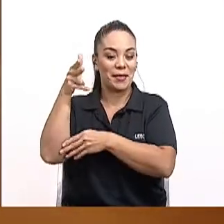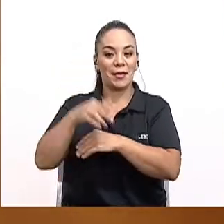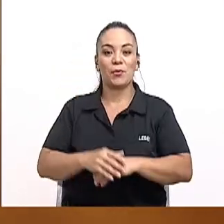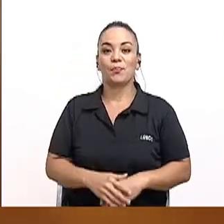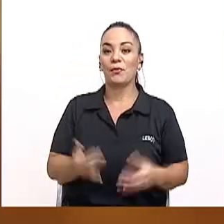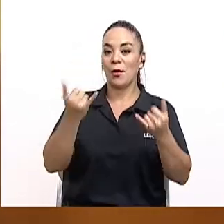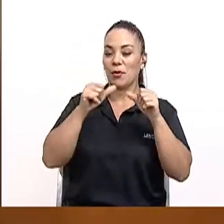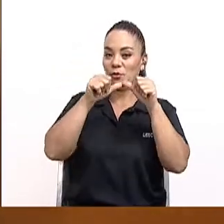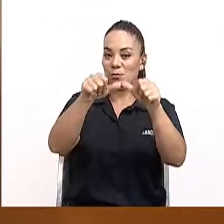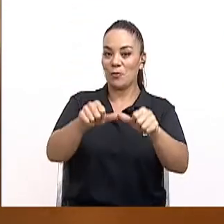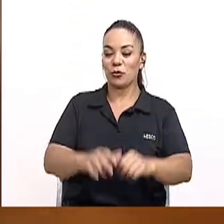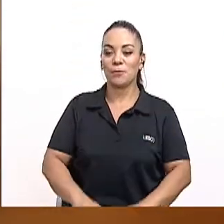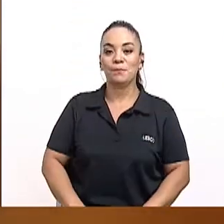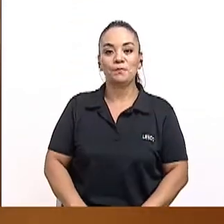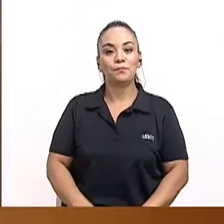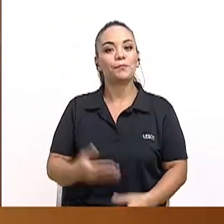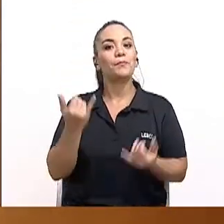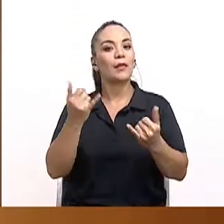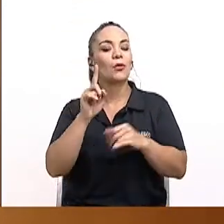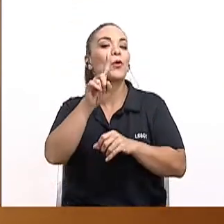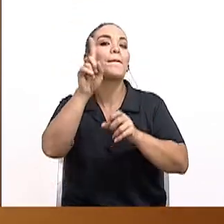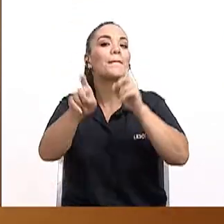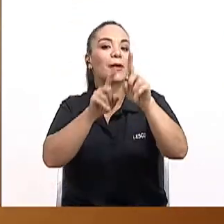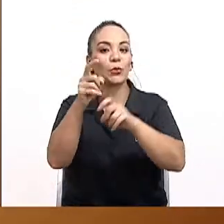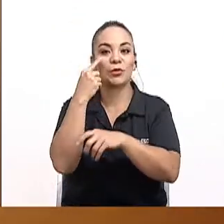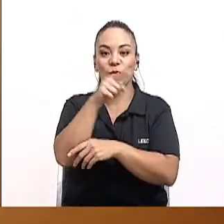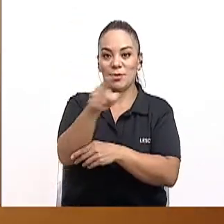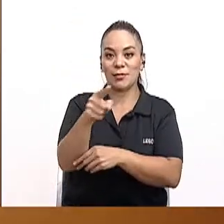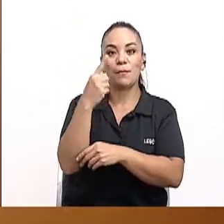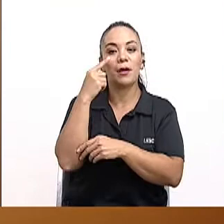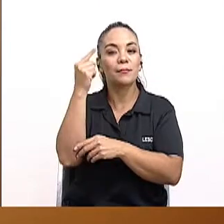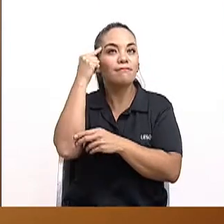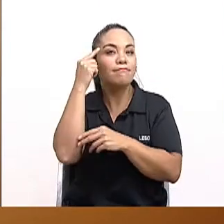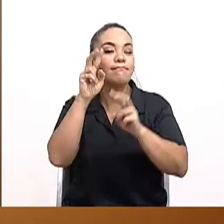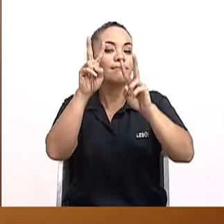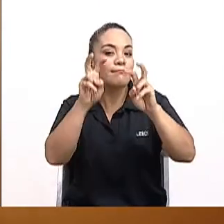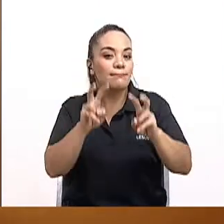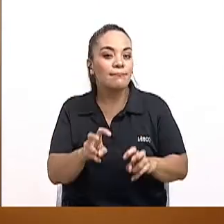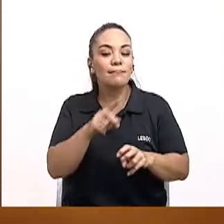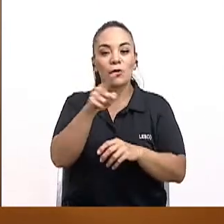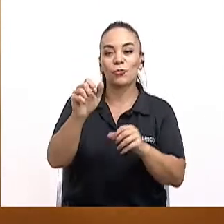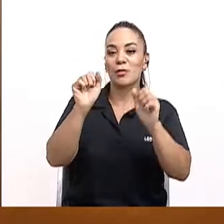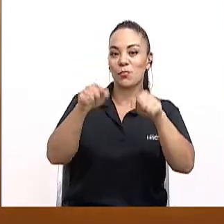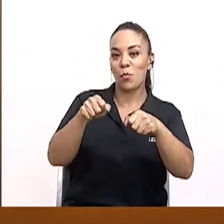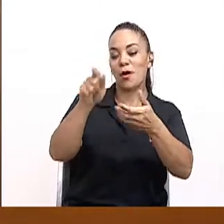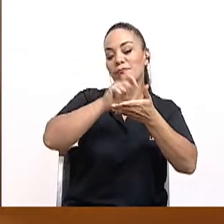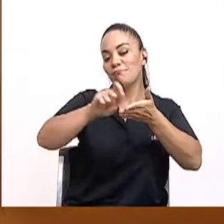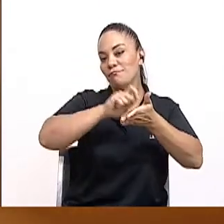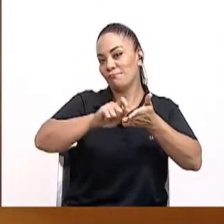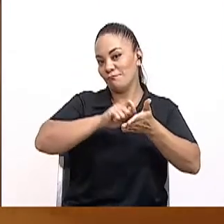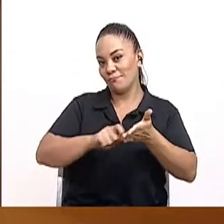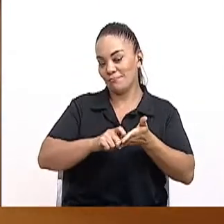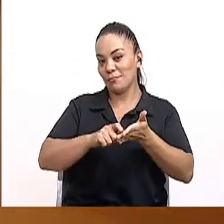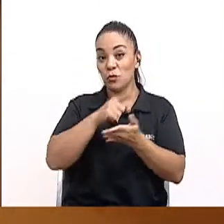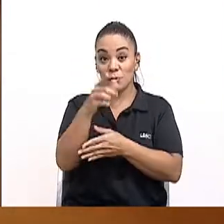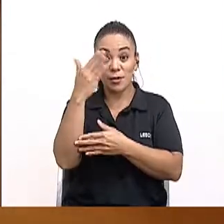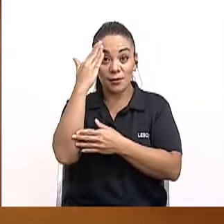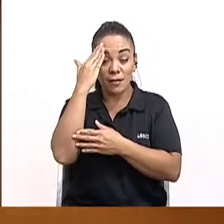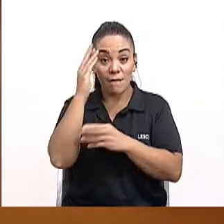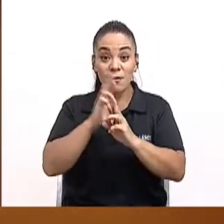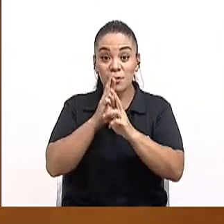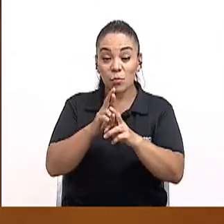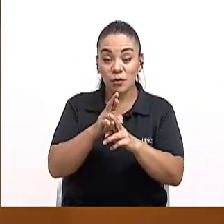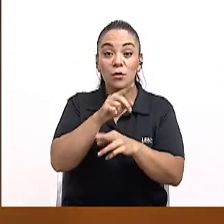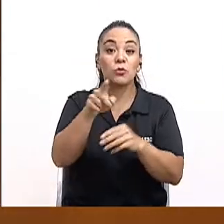Ahora continuamos. Les tengo unas preguntas para que puedan ir analizándolas, para que puedan ir tomando nota. Si ya saben las respuestas,